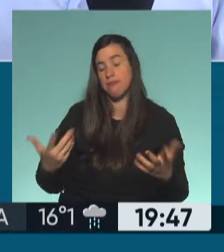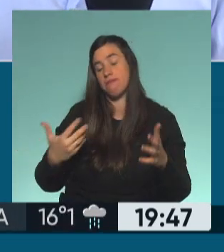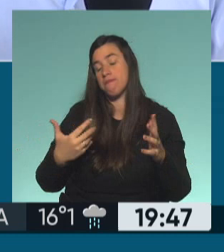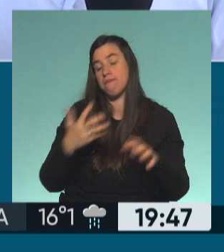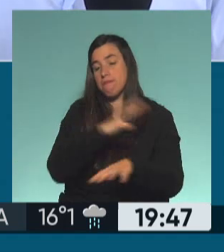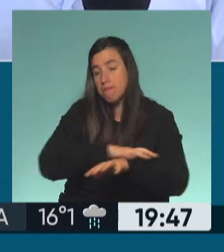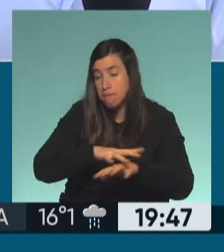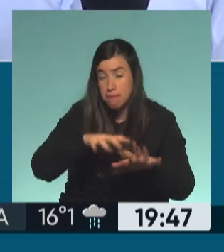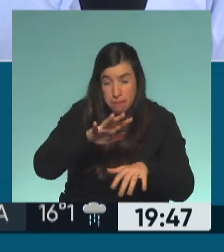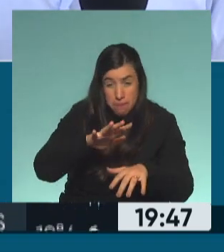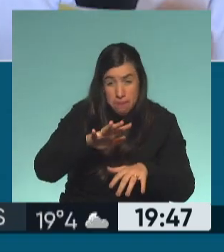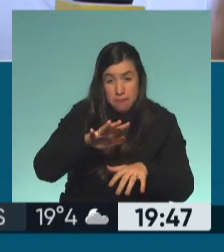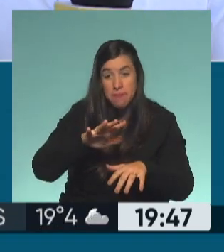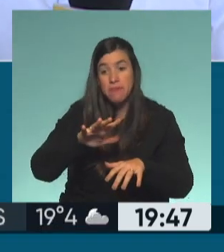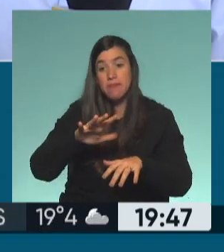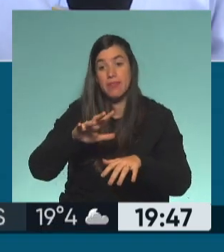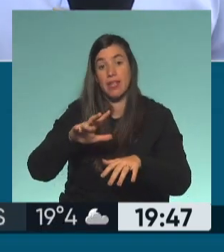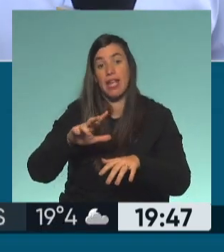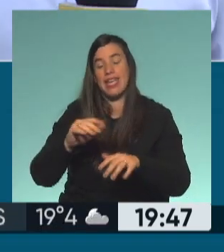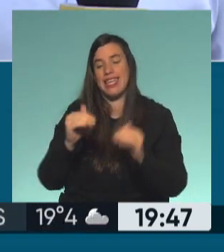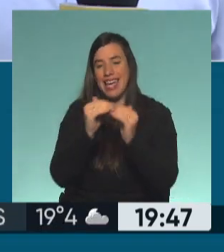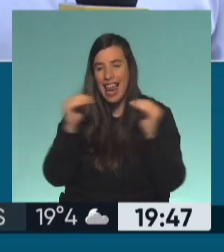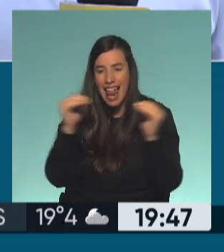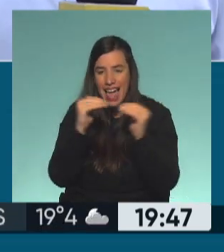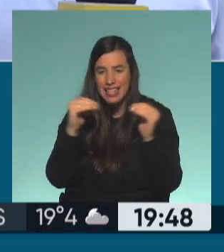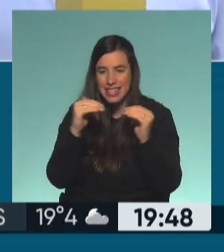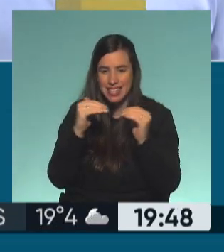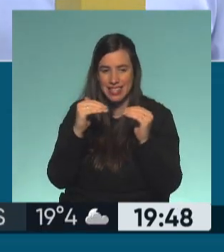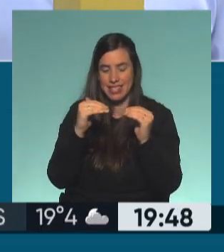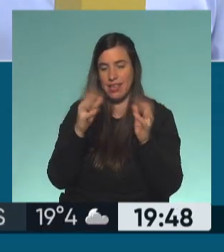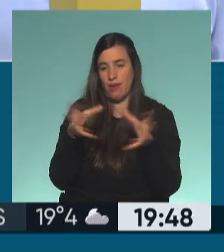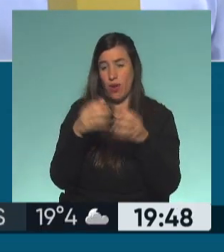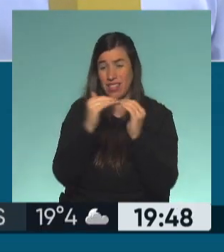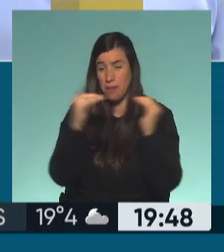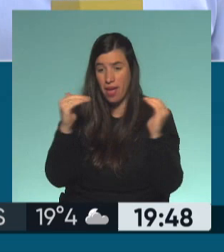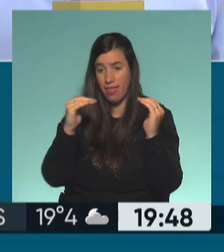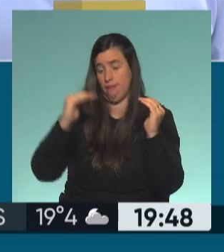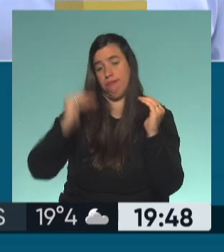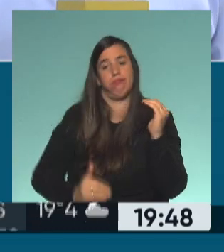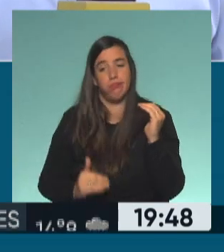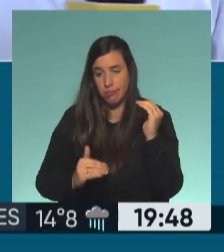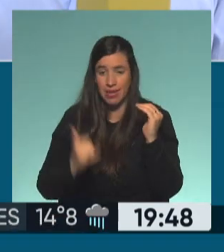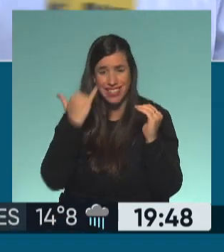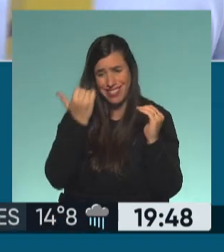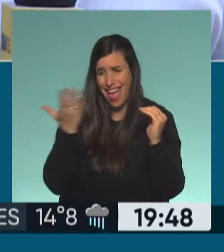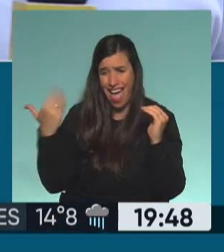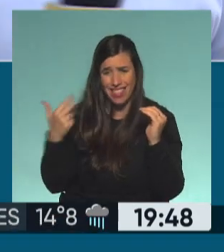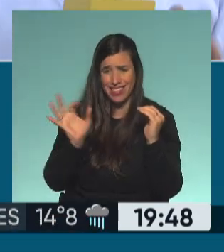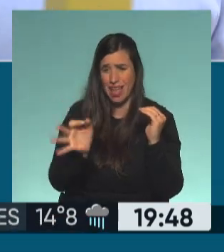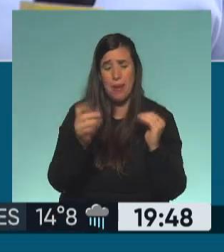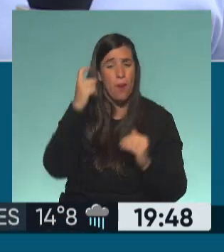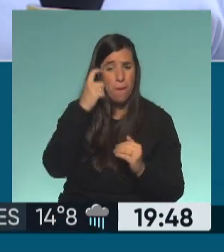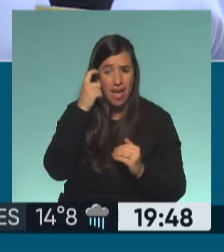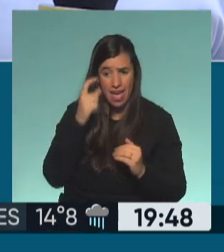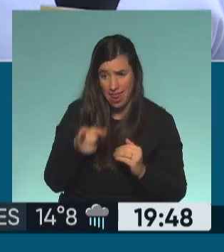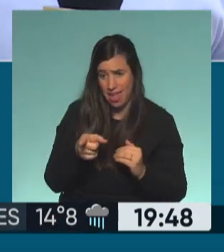vulnerable y una caída de la clase media que ya la vimos con las recetas del menemismo, y hay mucho de